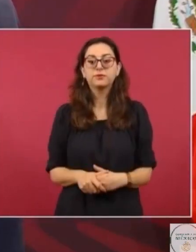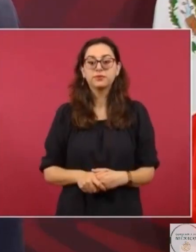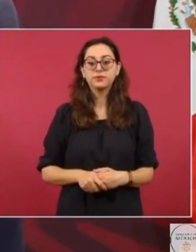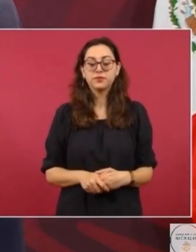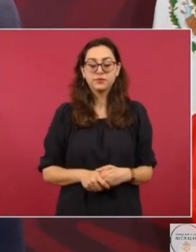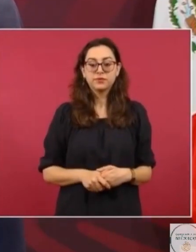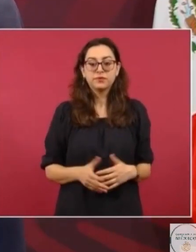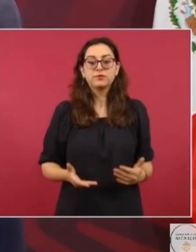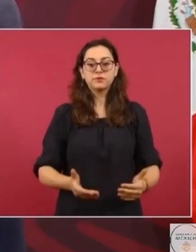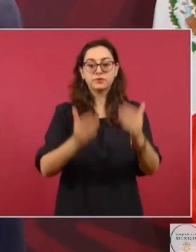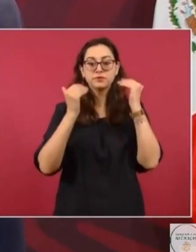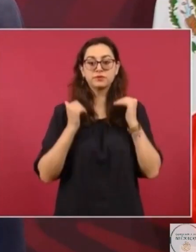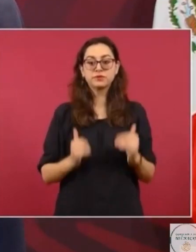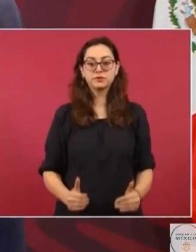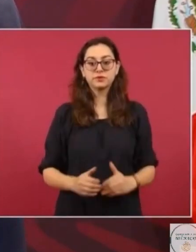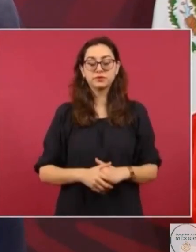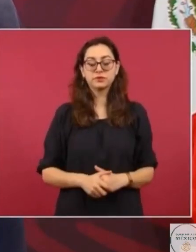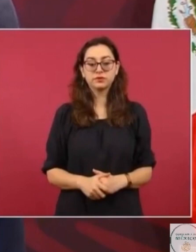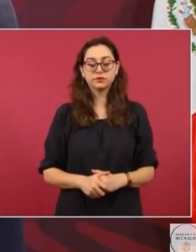Adelante.